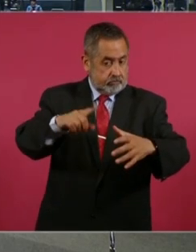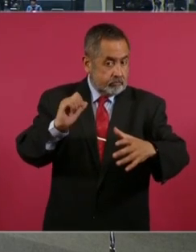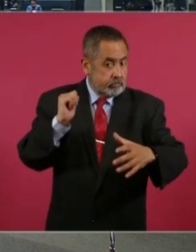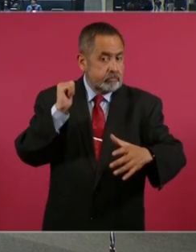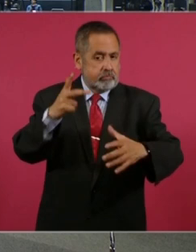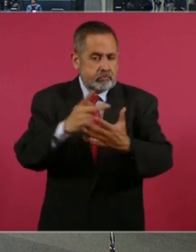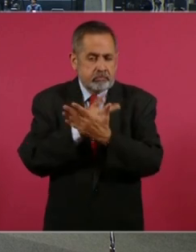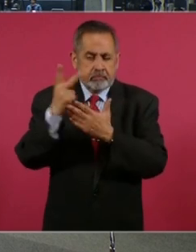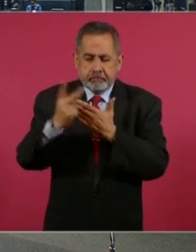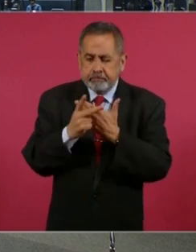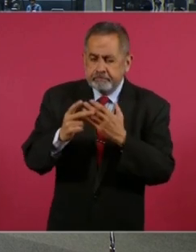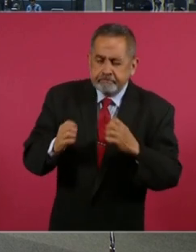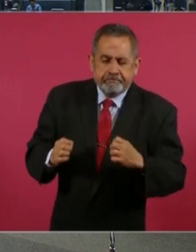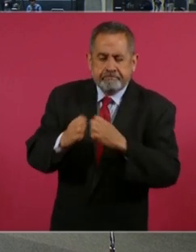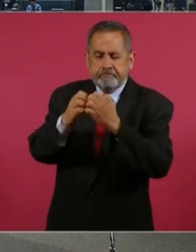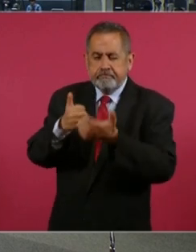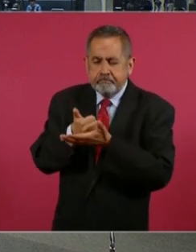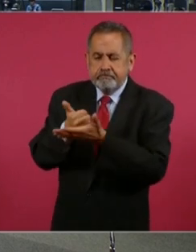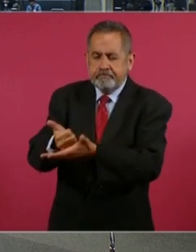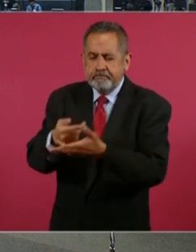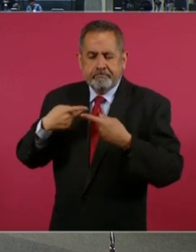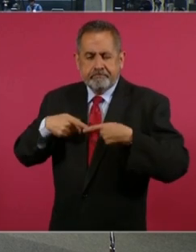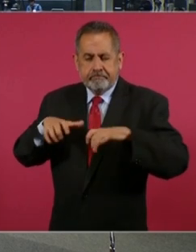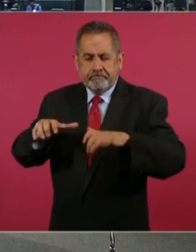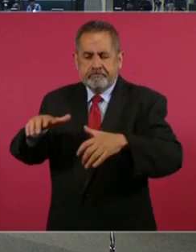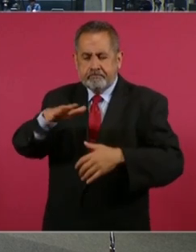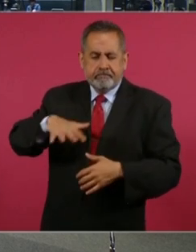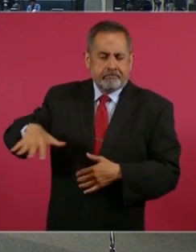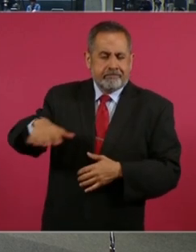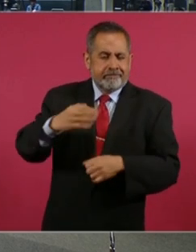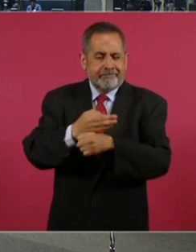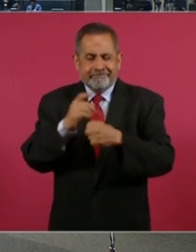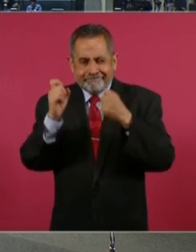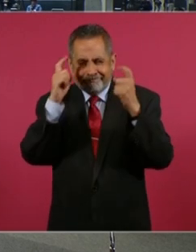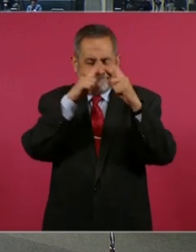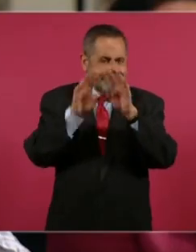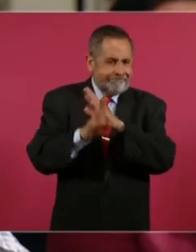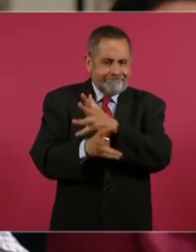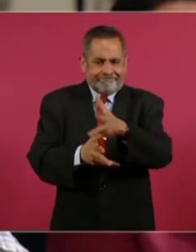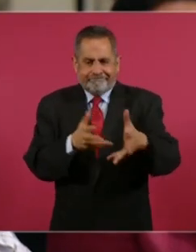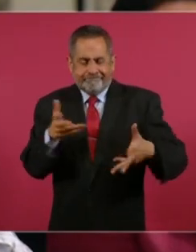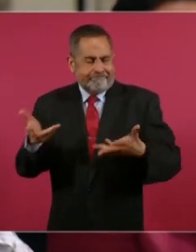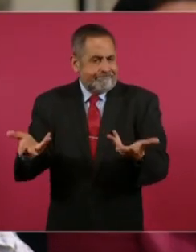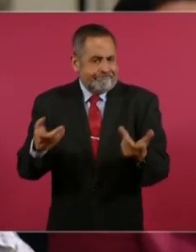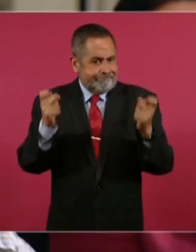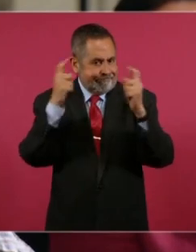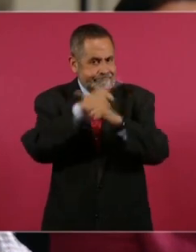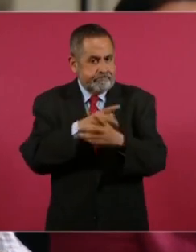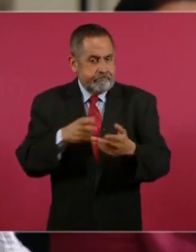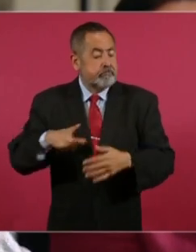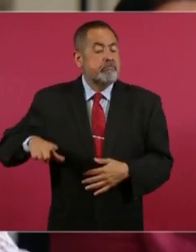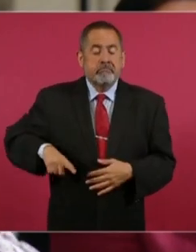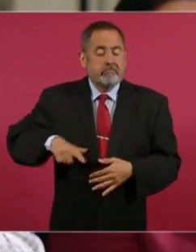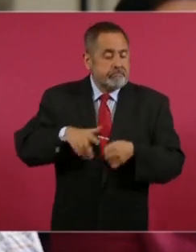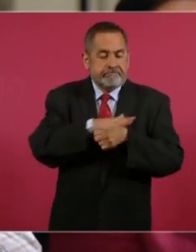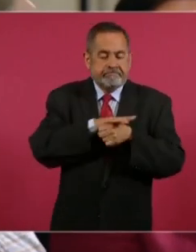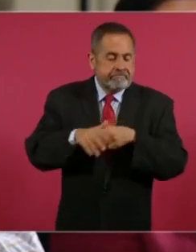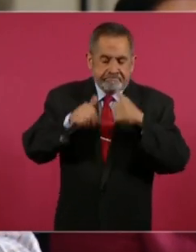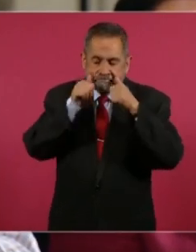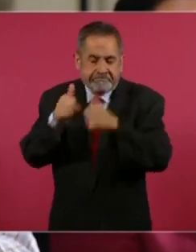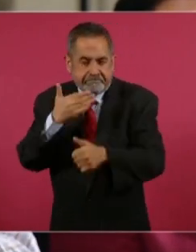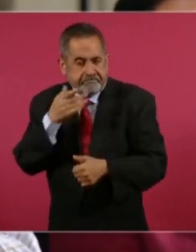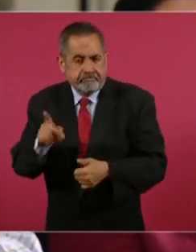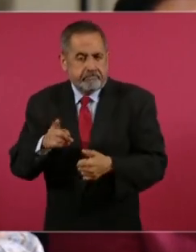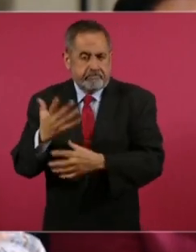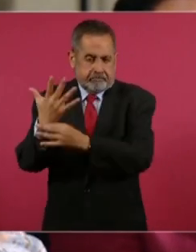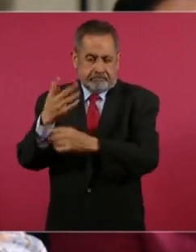algún programa emergente para apoyar a la población en este entrampado en que se encuentran, porque el gobierno local, de acuerdo a